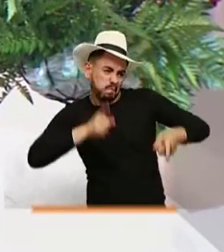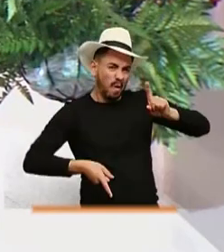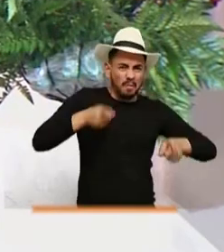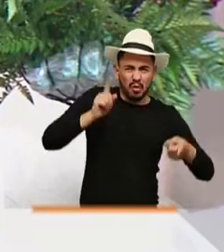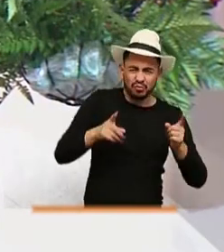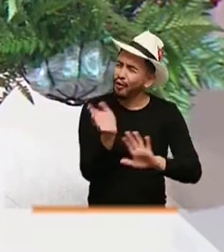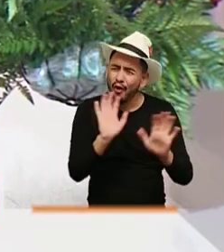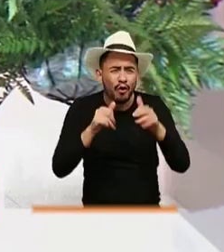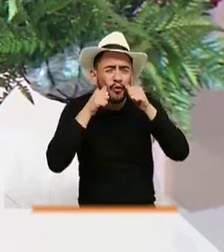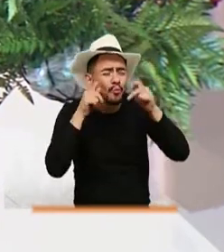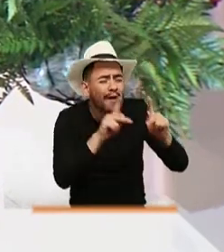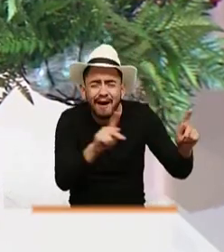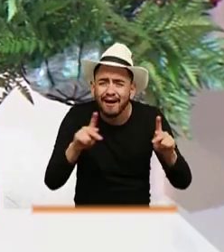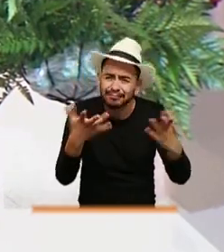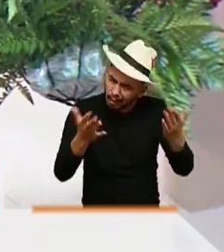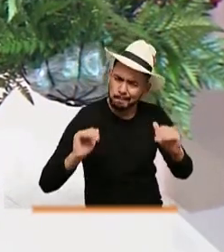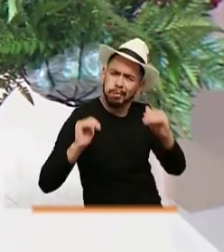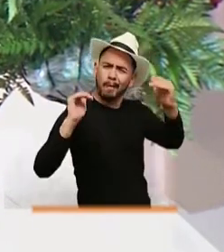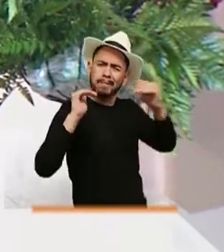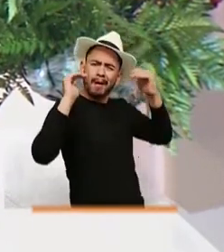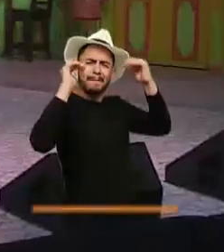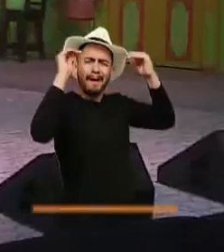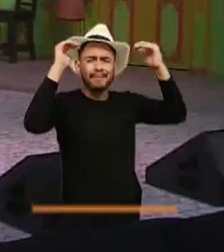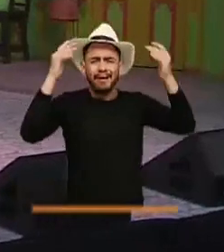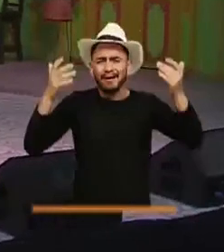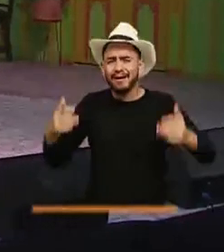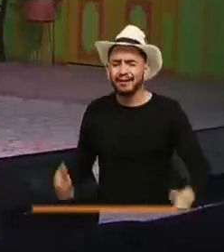un mundo más humano.